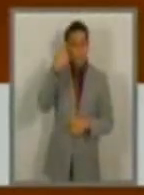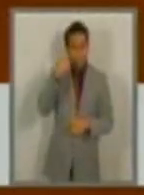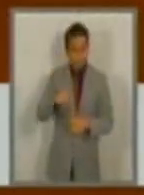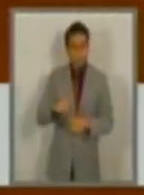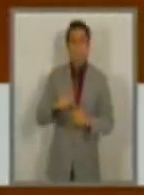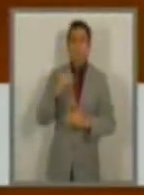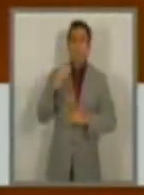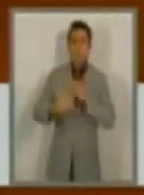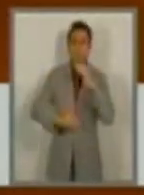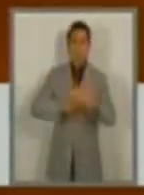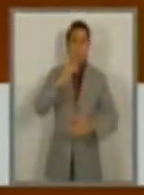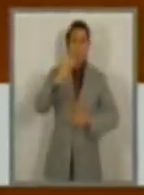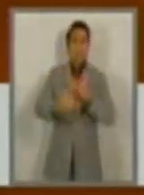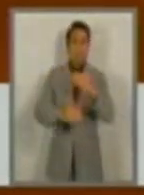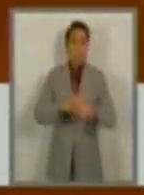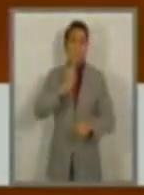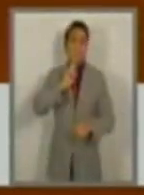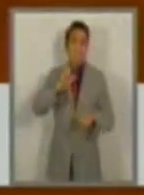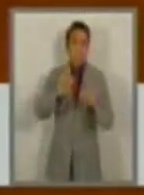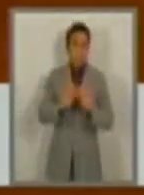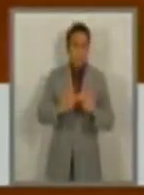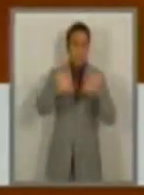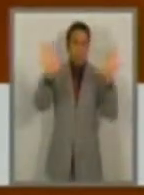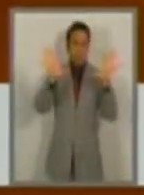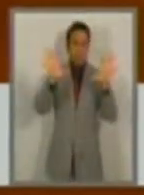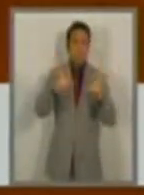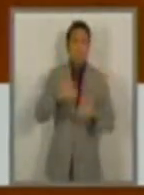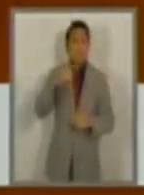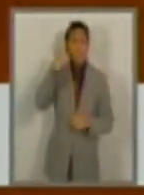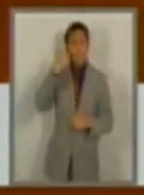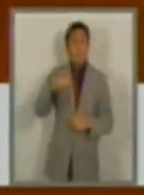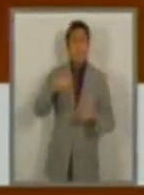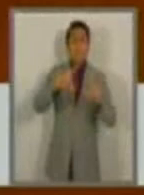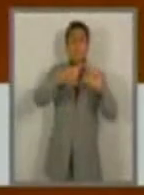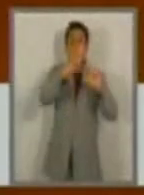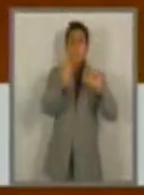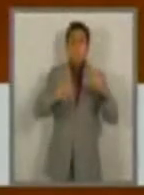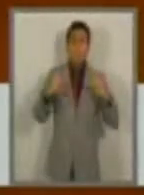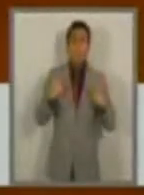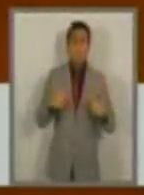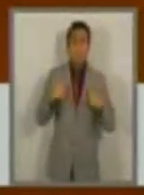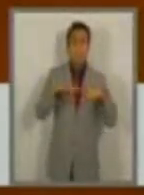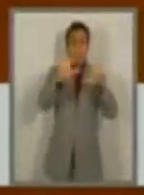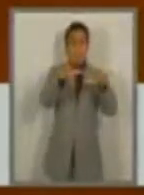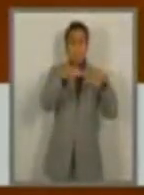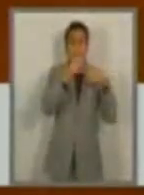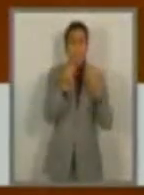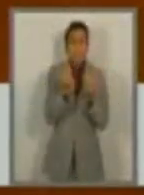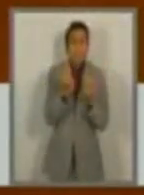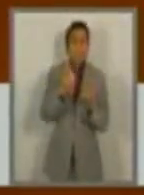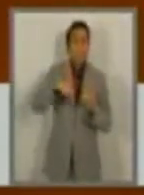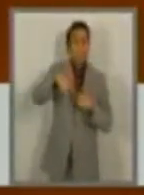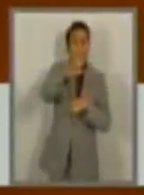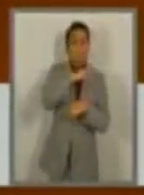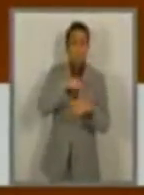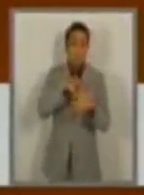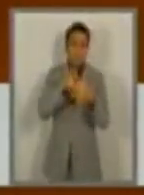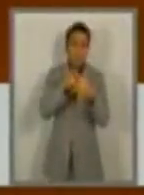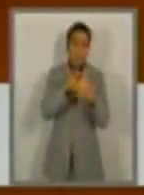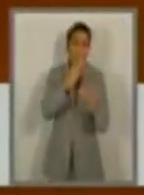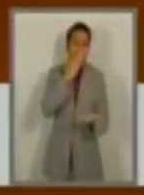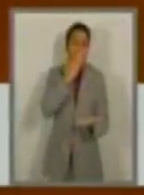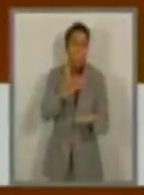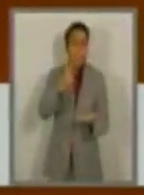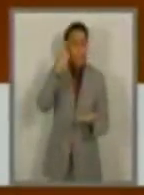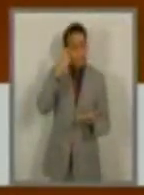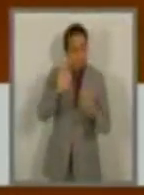de mayor transparencia, de estar más cerca de los ciudadanos y de garantizarle precisamente a los propios